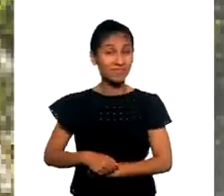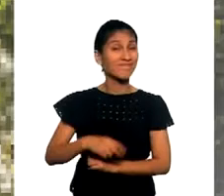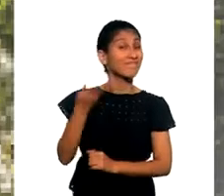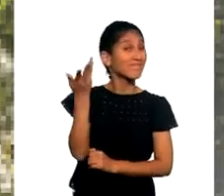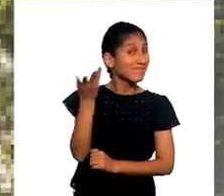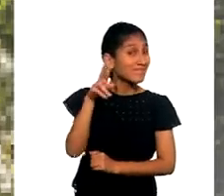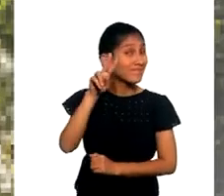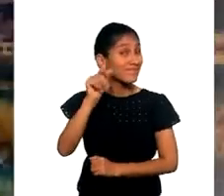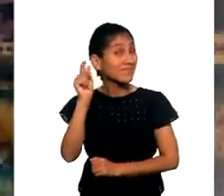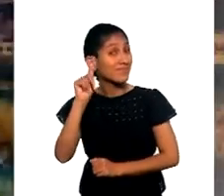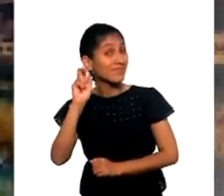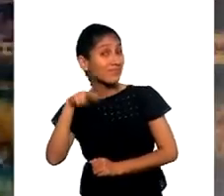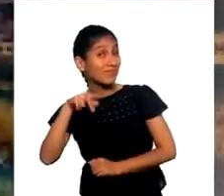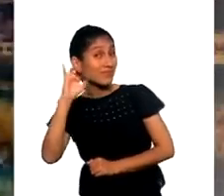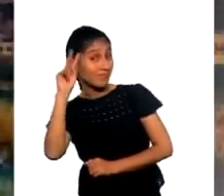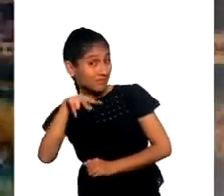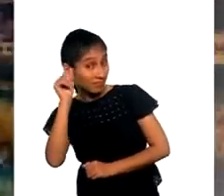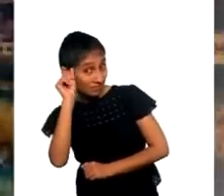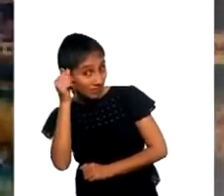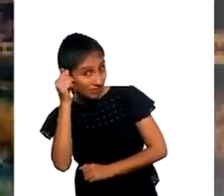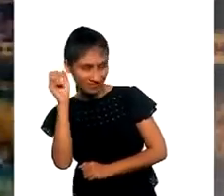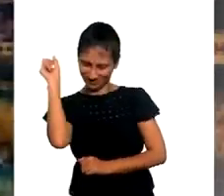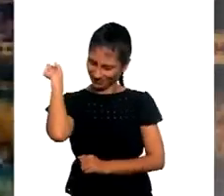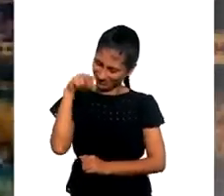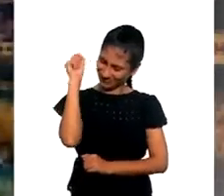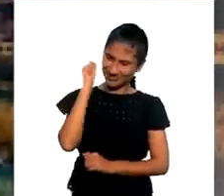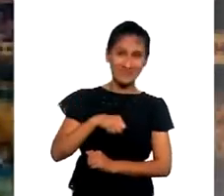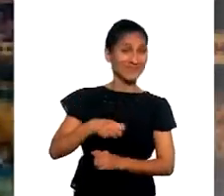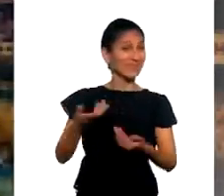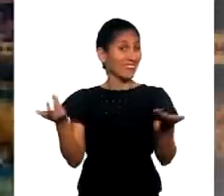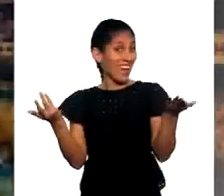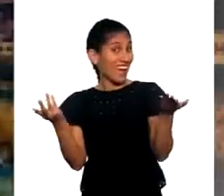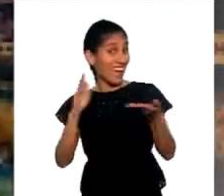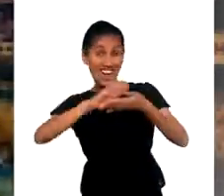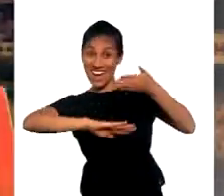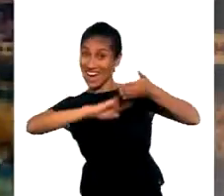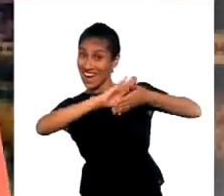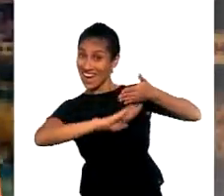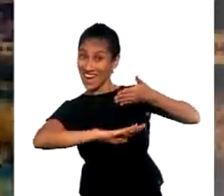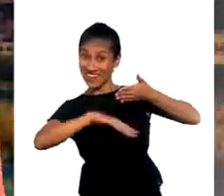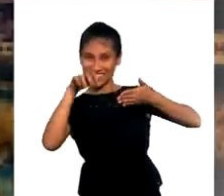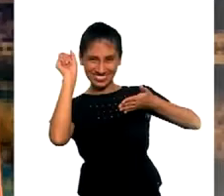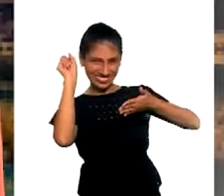a mí sí no hojas